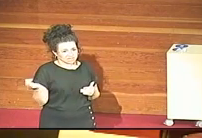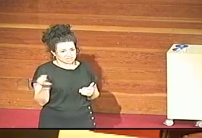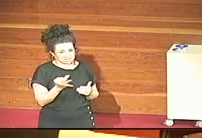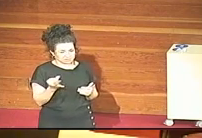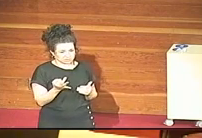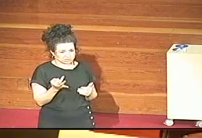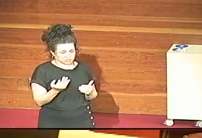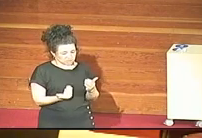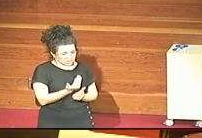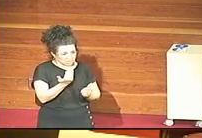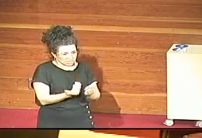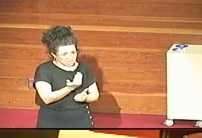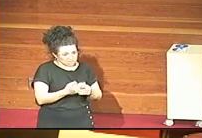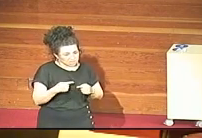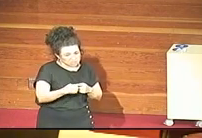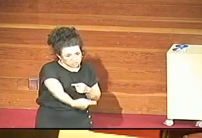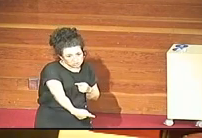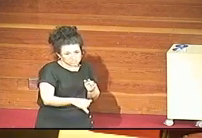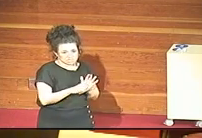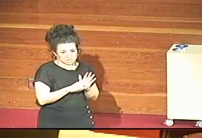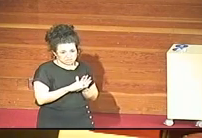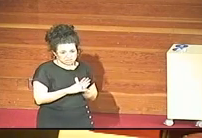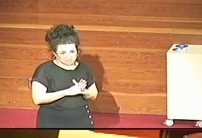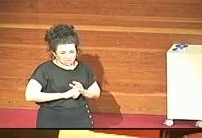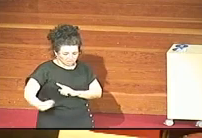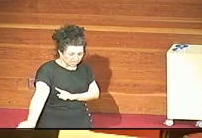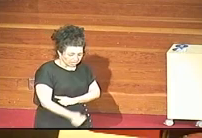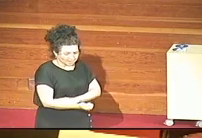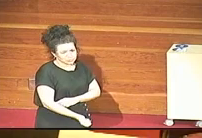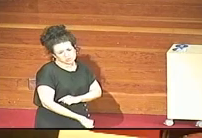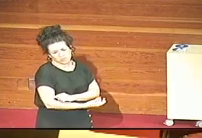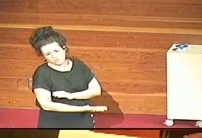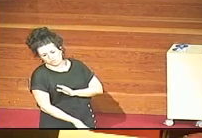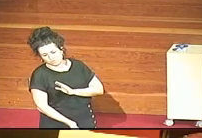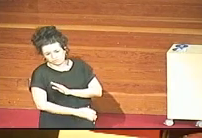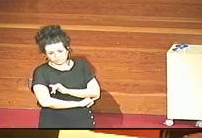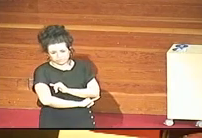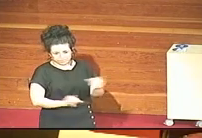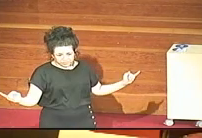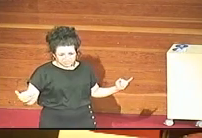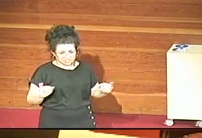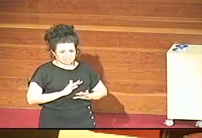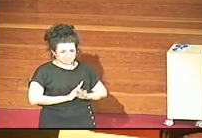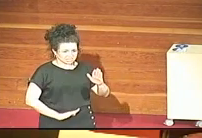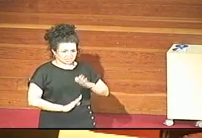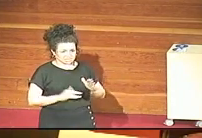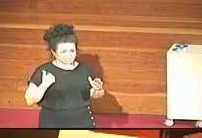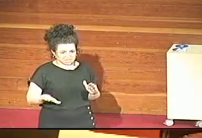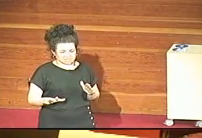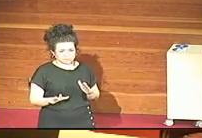ser y lo cercano fueron los campos de golf y javale entre otras cosas y ese periodista